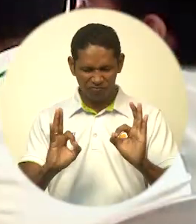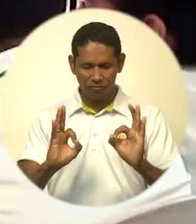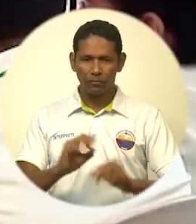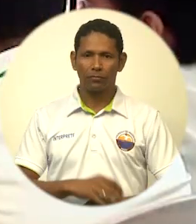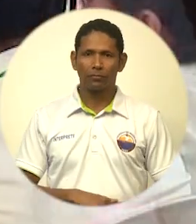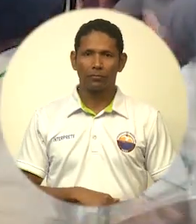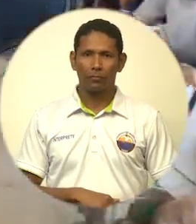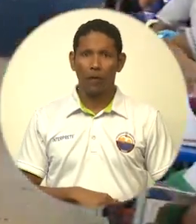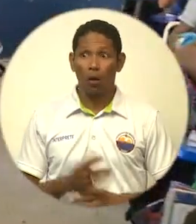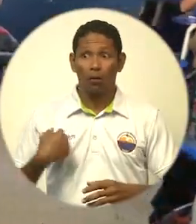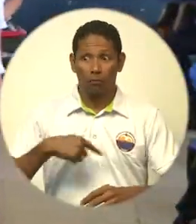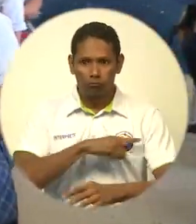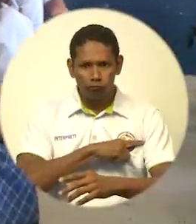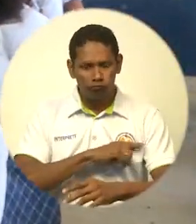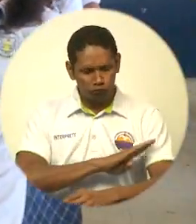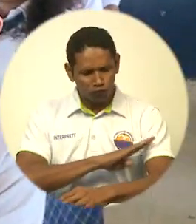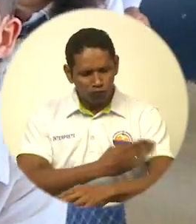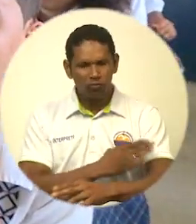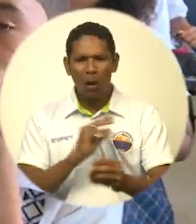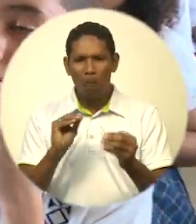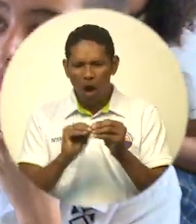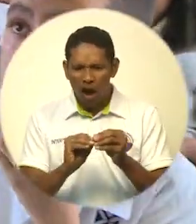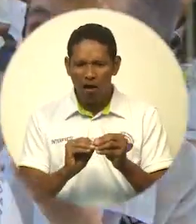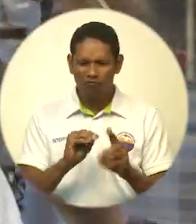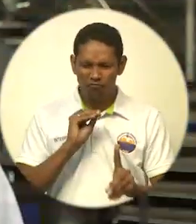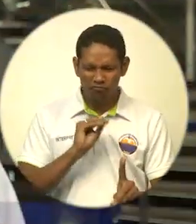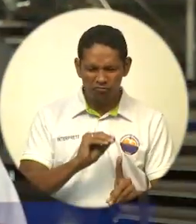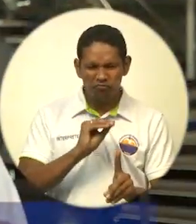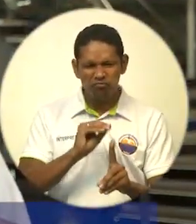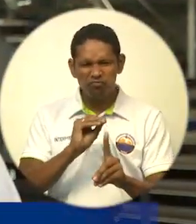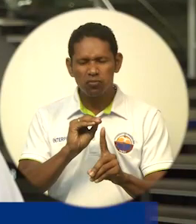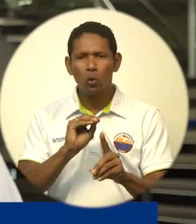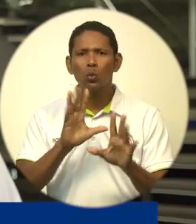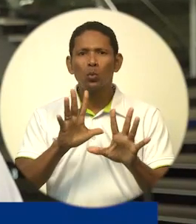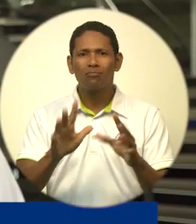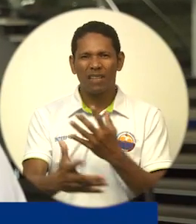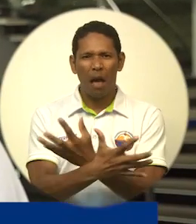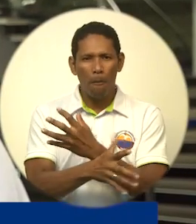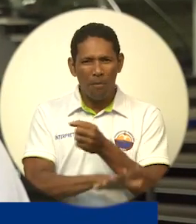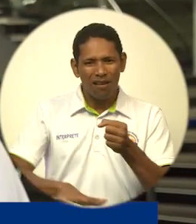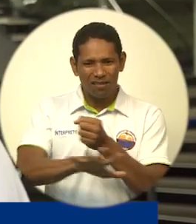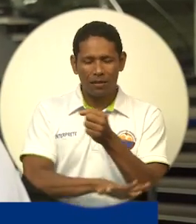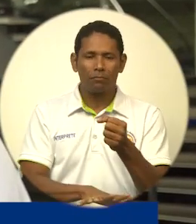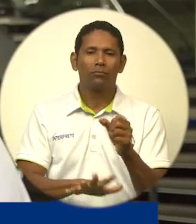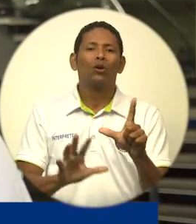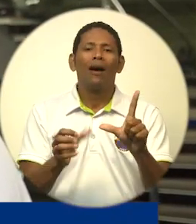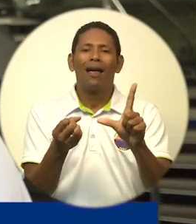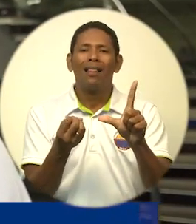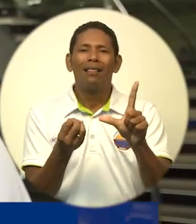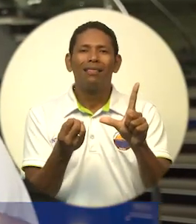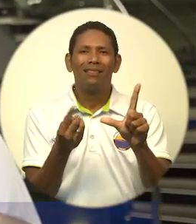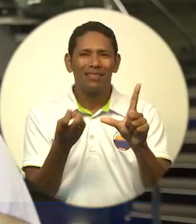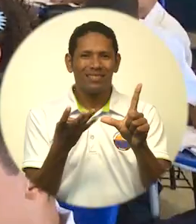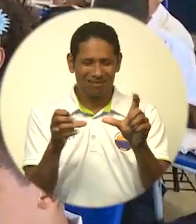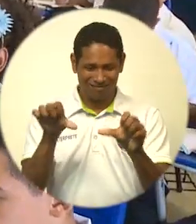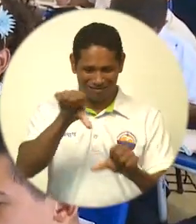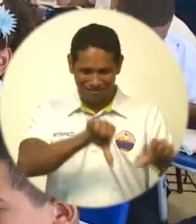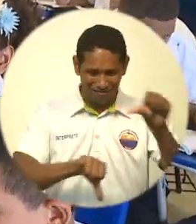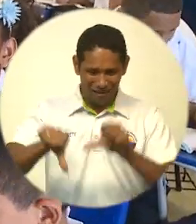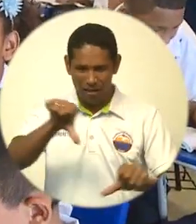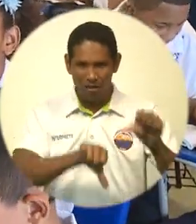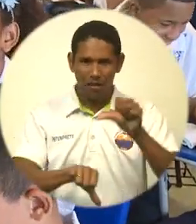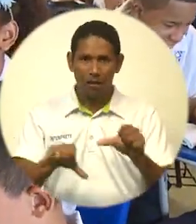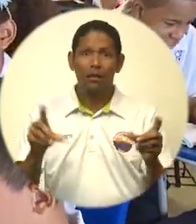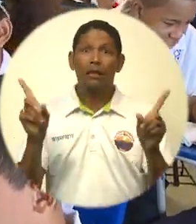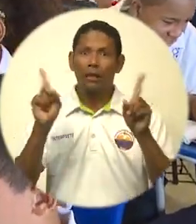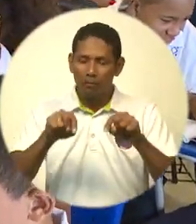que ver con el posicionamiento de la calidad. Nos van a dar la fortaleza suficiente para avanzar en programas de formación complementarios en ciencias básicas, en el caso de